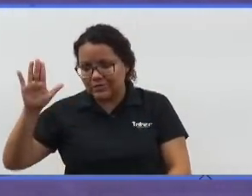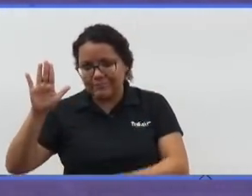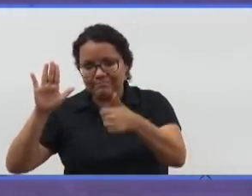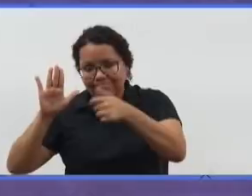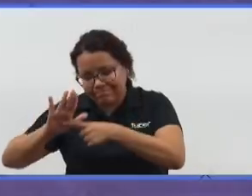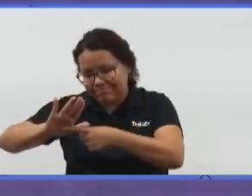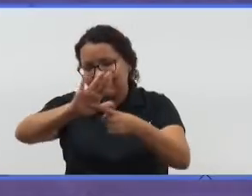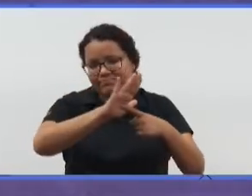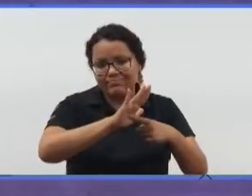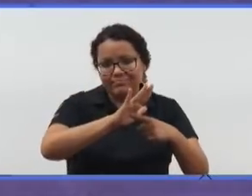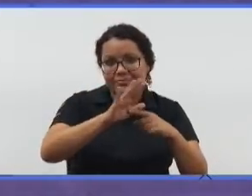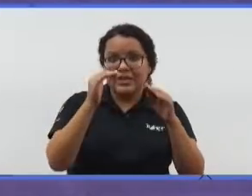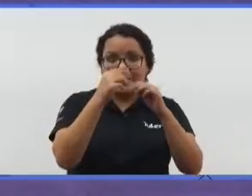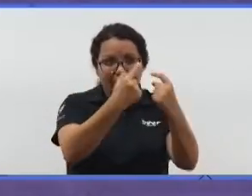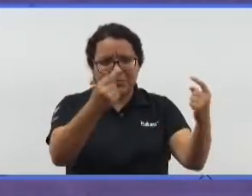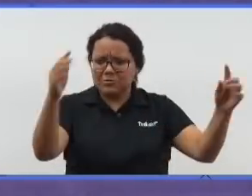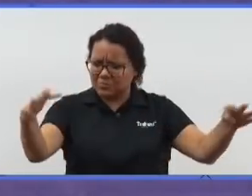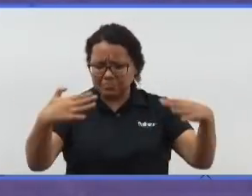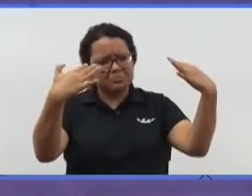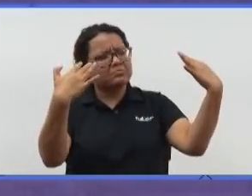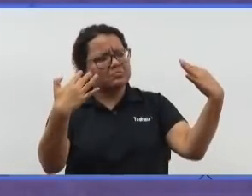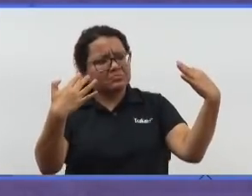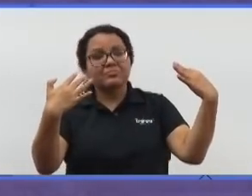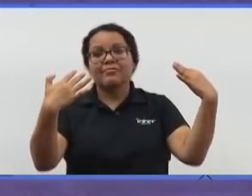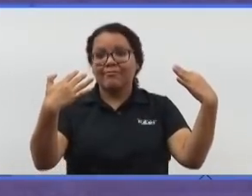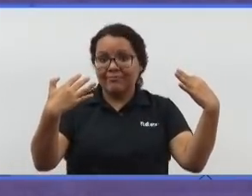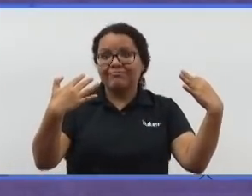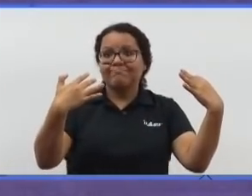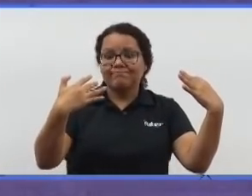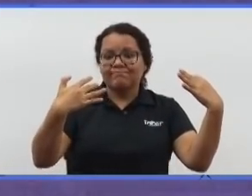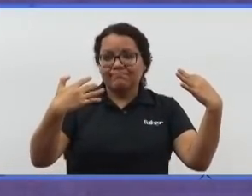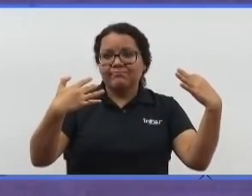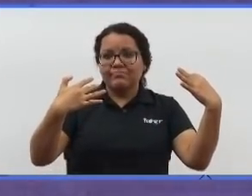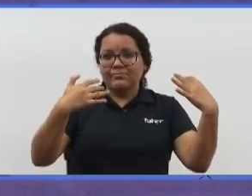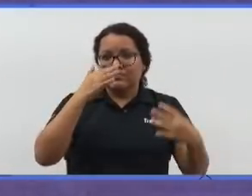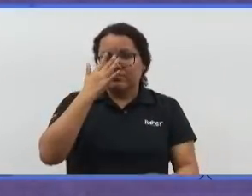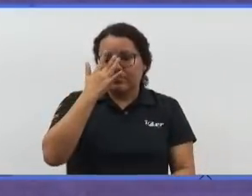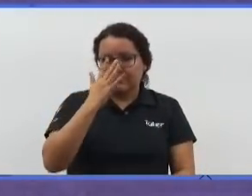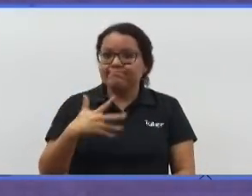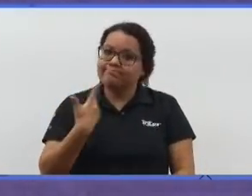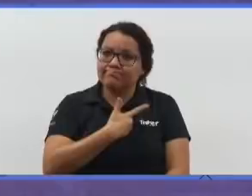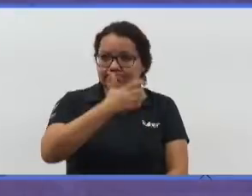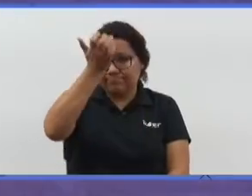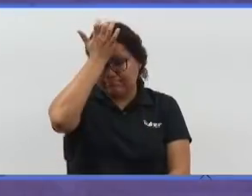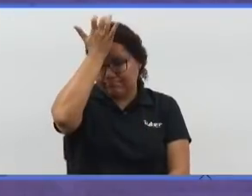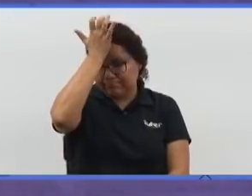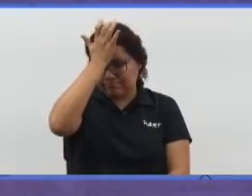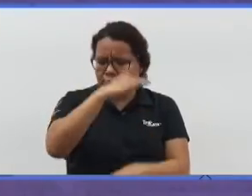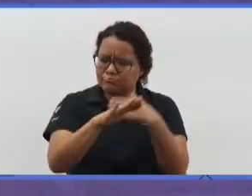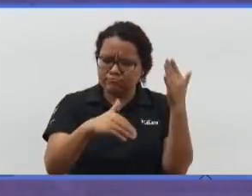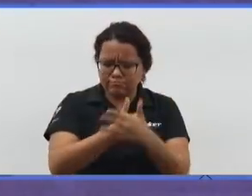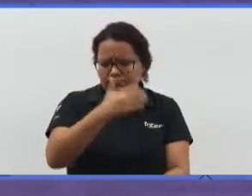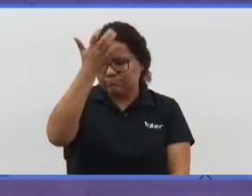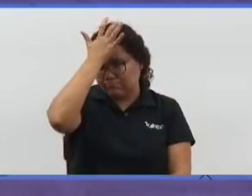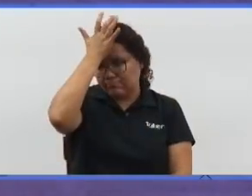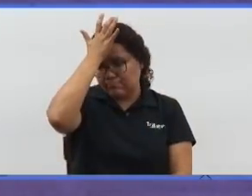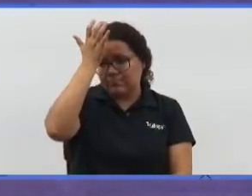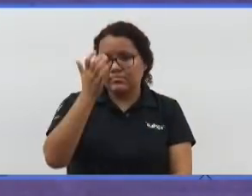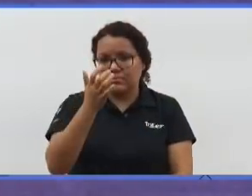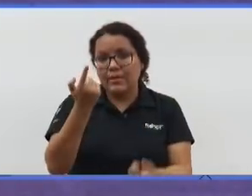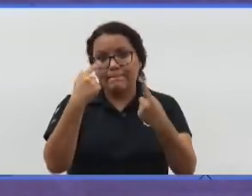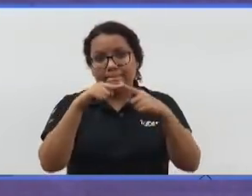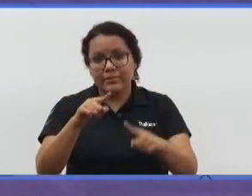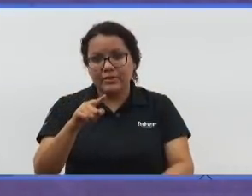y la gente está esperando mucho de nosotros todos cometemos errores pero un error